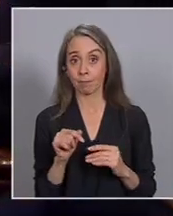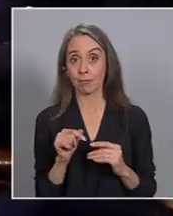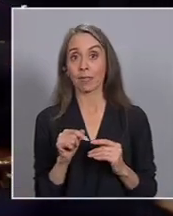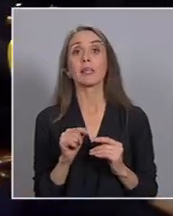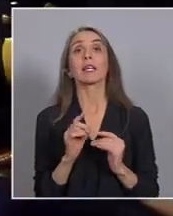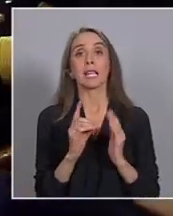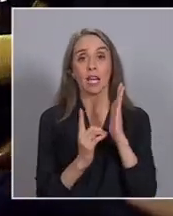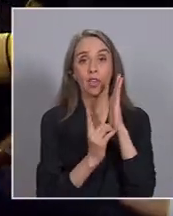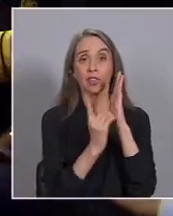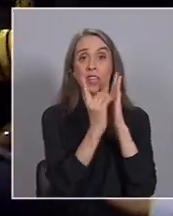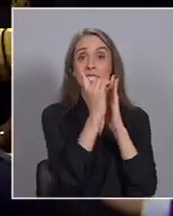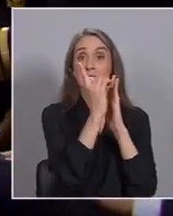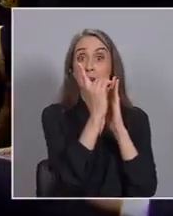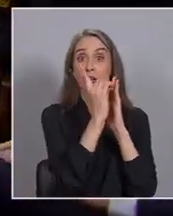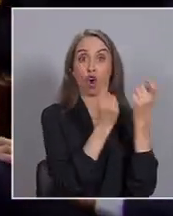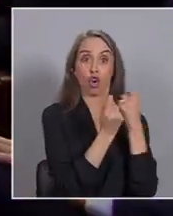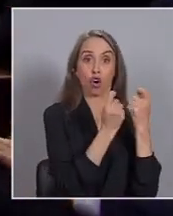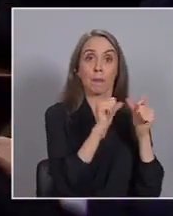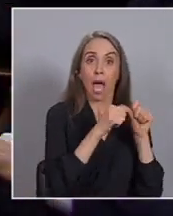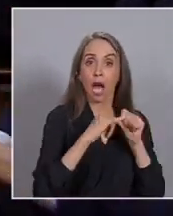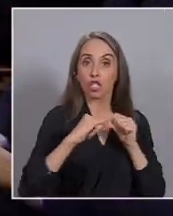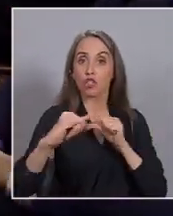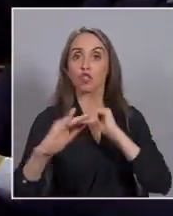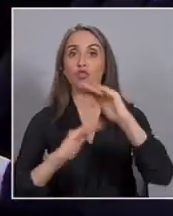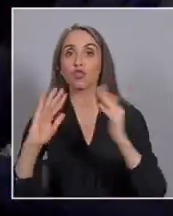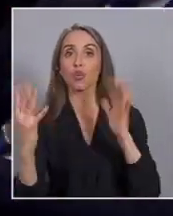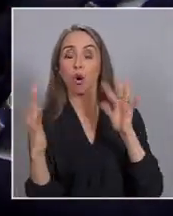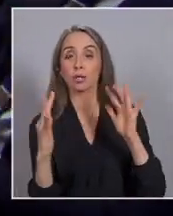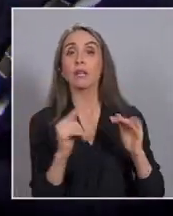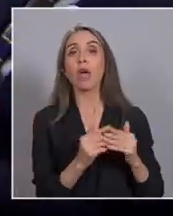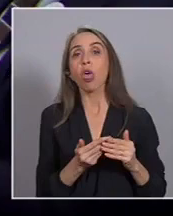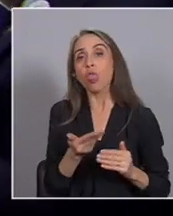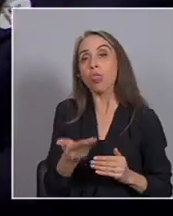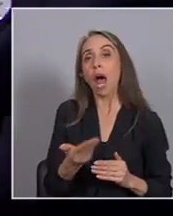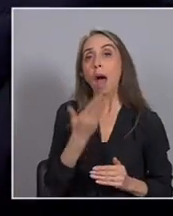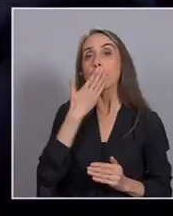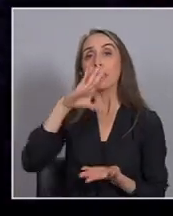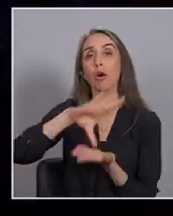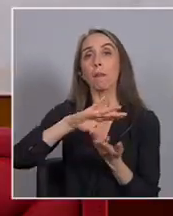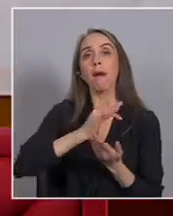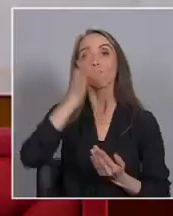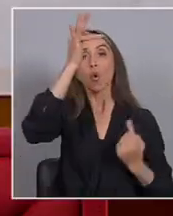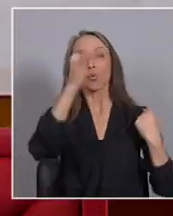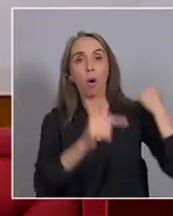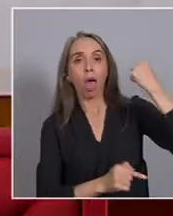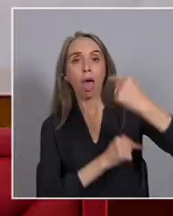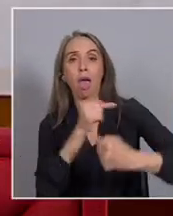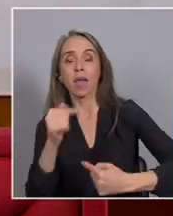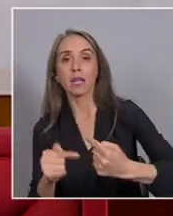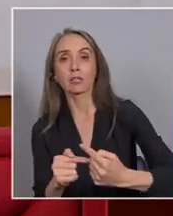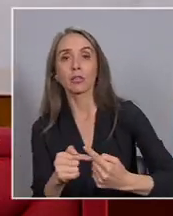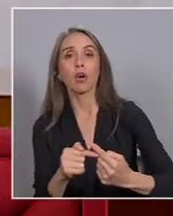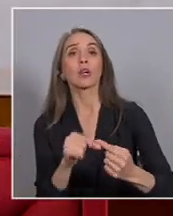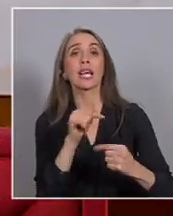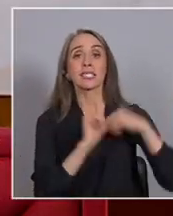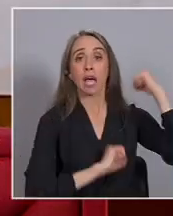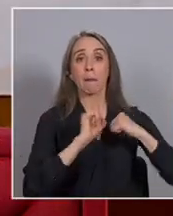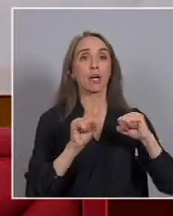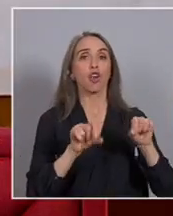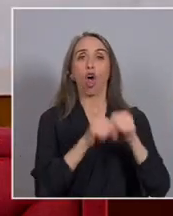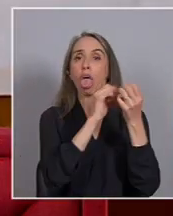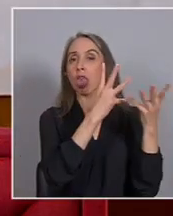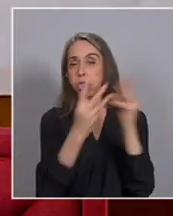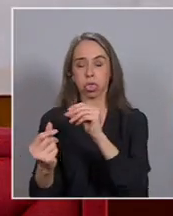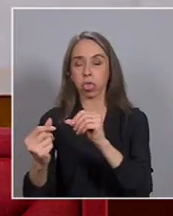Este desarrollo sostenible es el que se hace cargo de entregarle un mejor país a los que vienen y que no destruye lo que